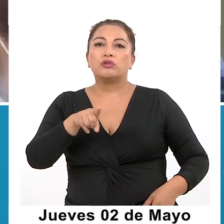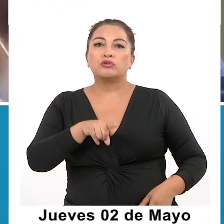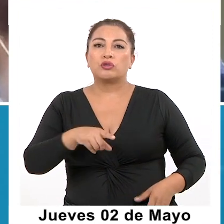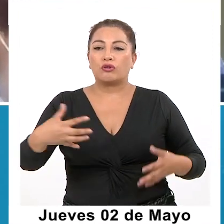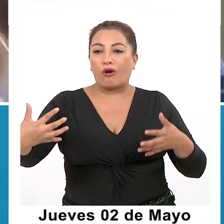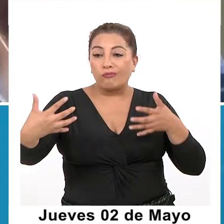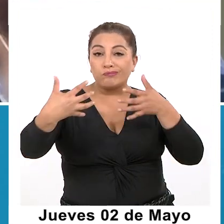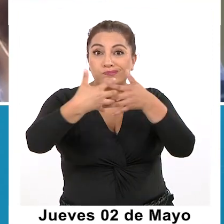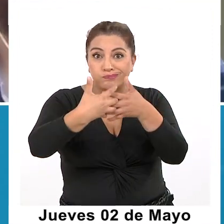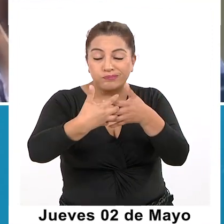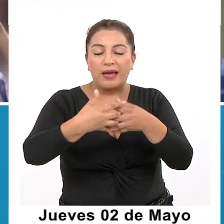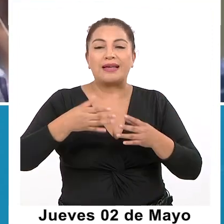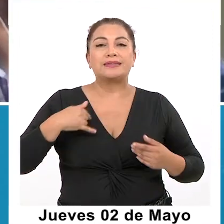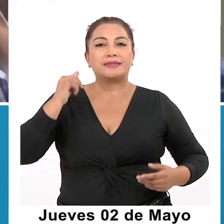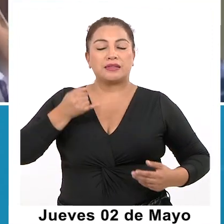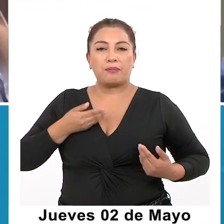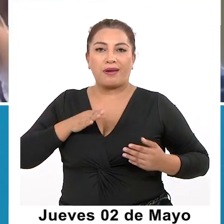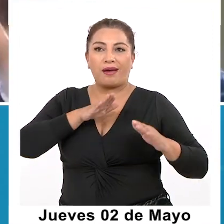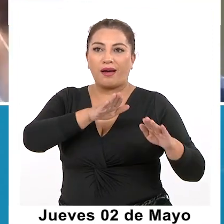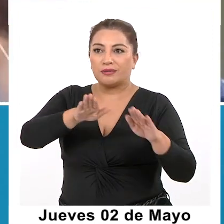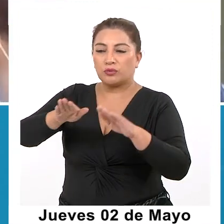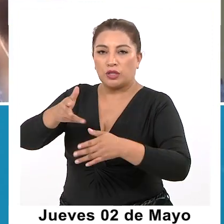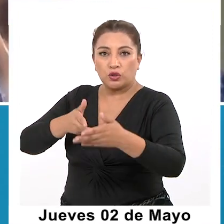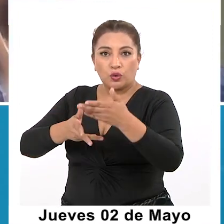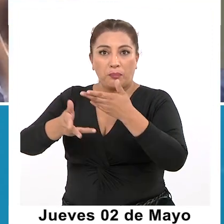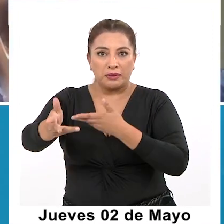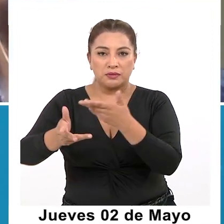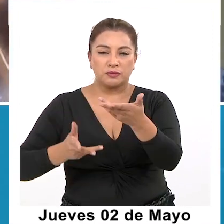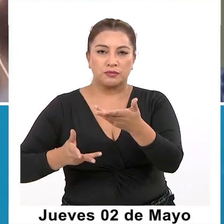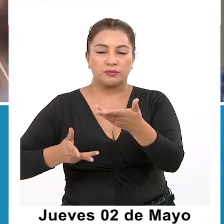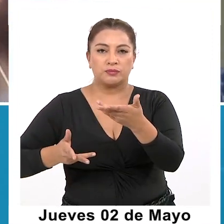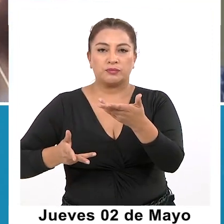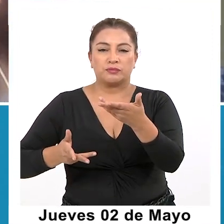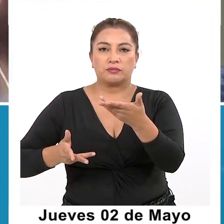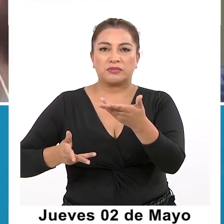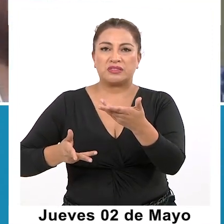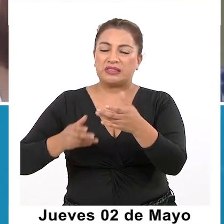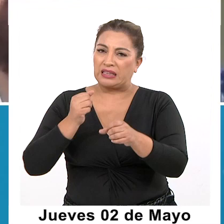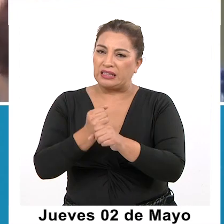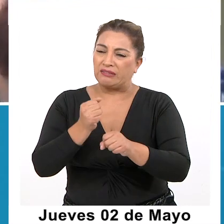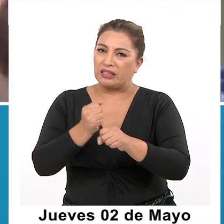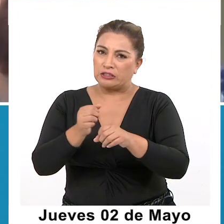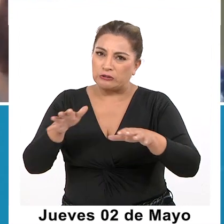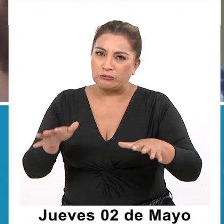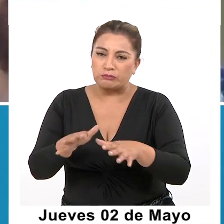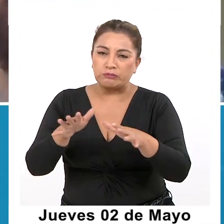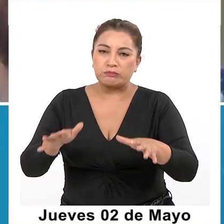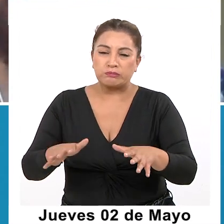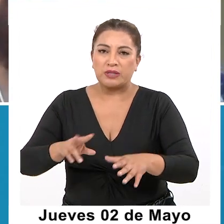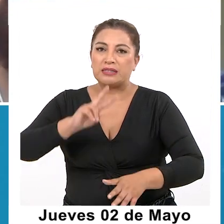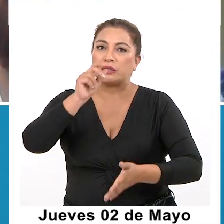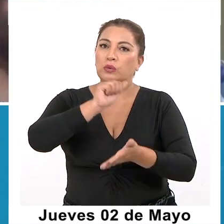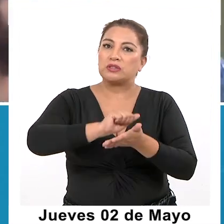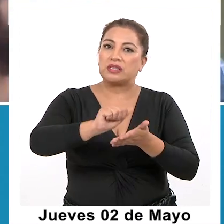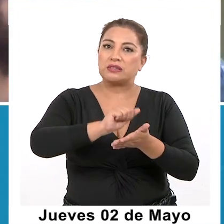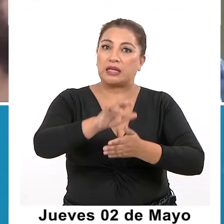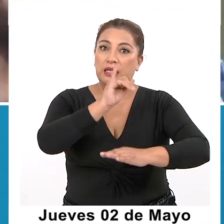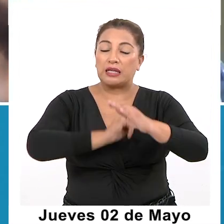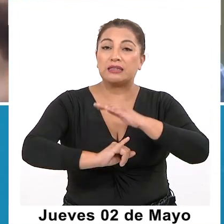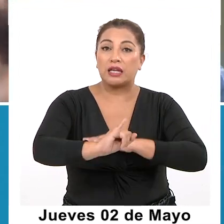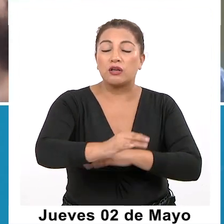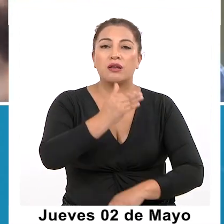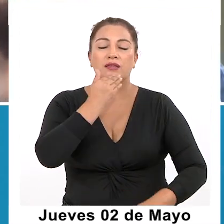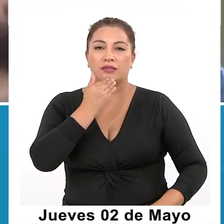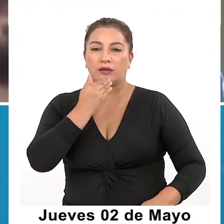coadyuvante hemos estado interactuando eh intensamente tanto con la subsecretaría del interior